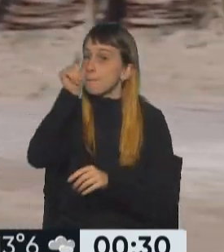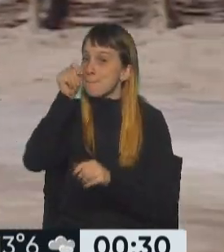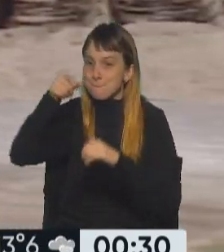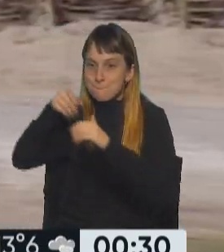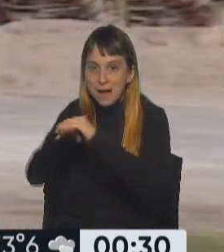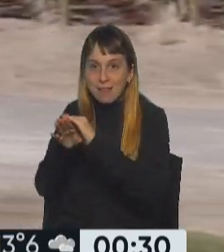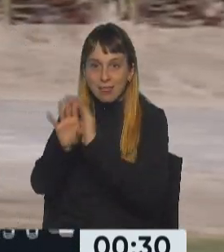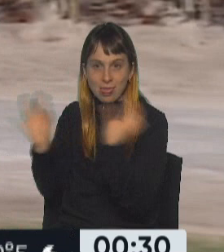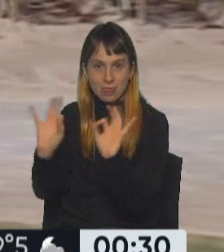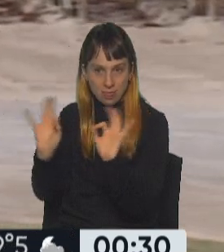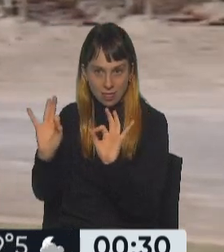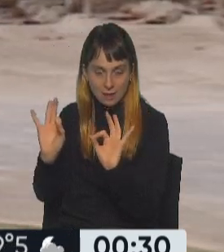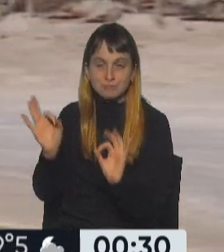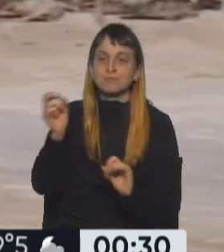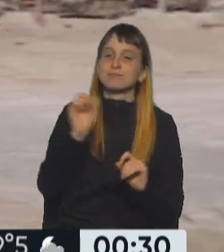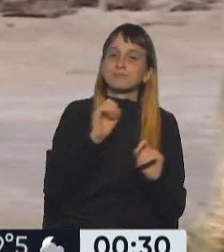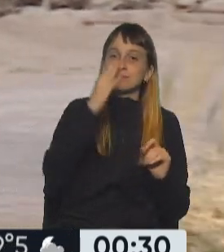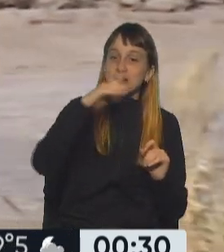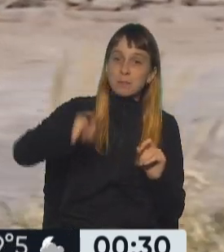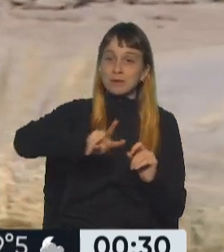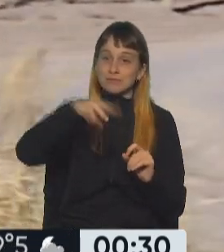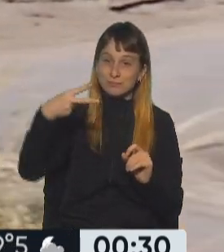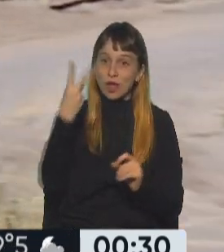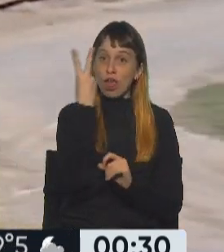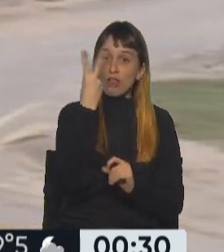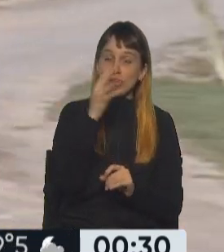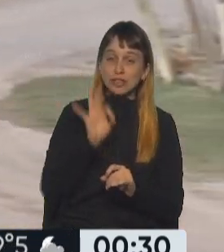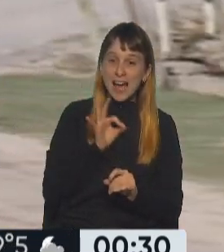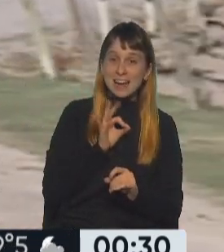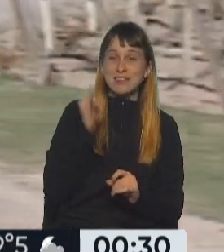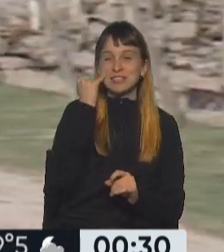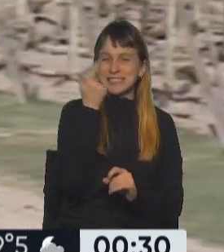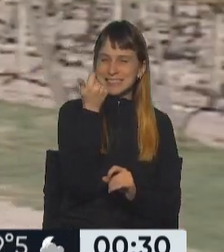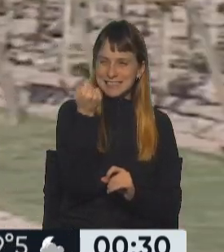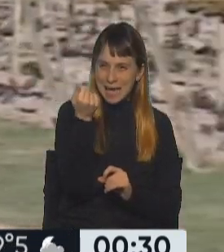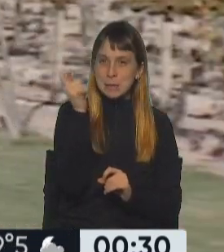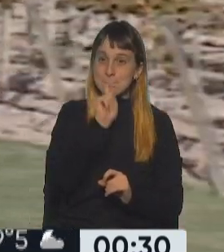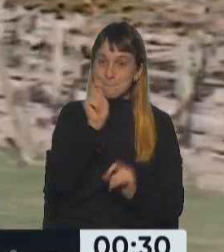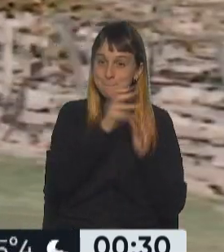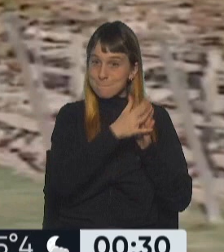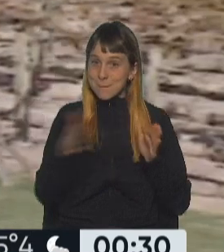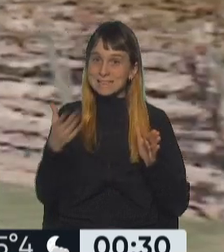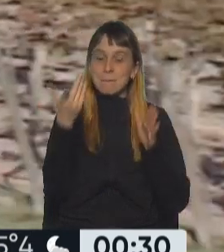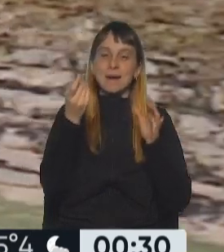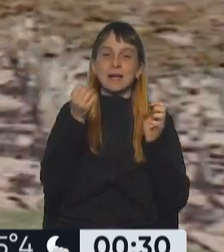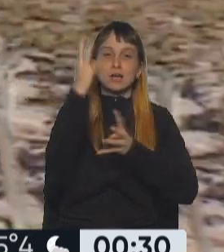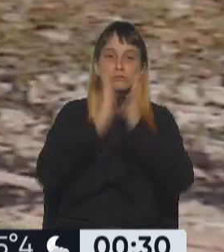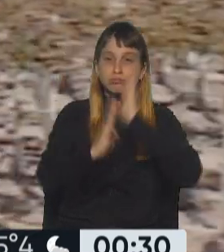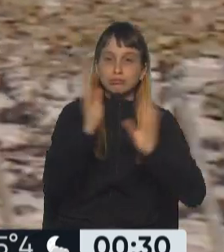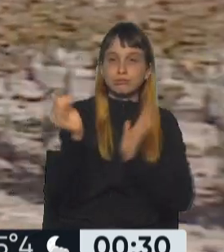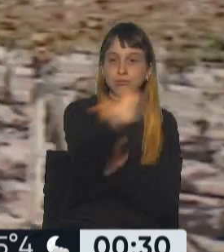dos años y seis meses los de barrica. ¿Por qué venir a San Juan a elegir el vino